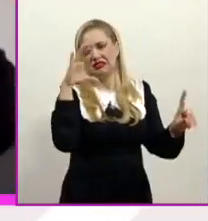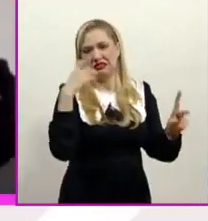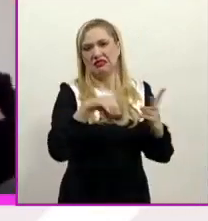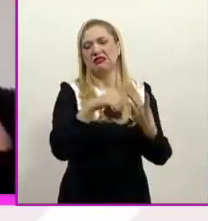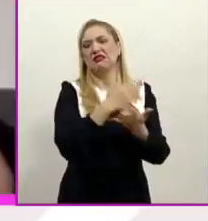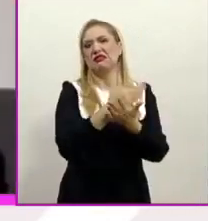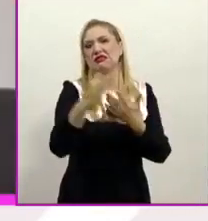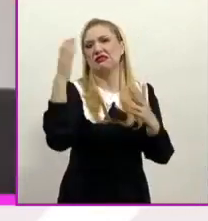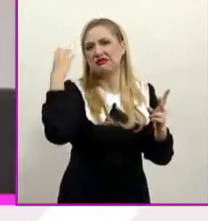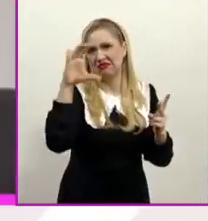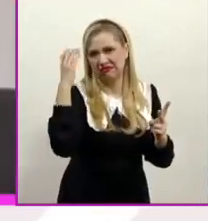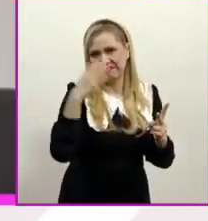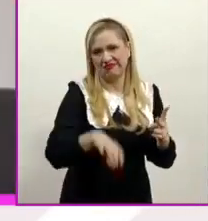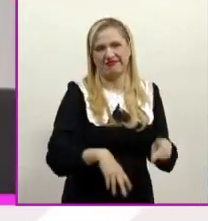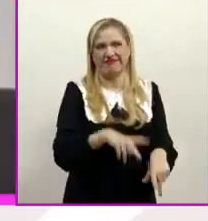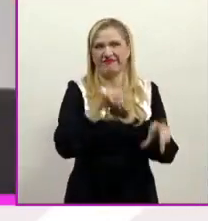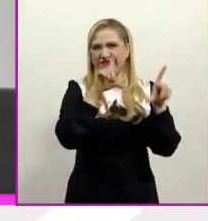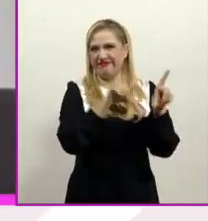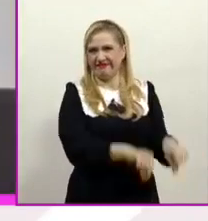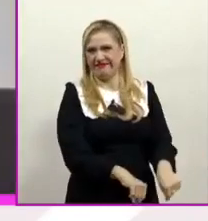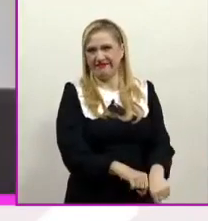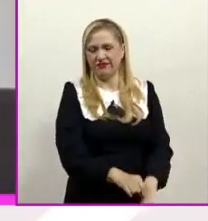¿no? Y